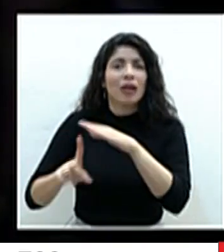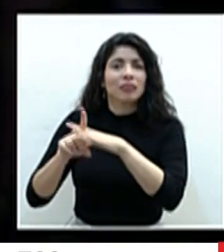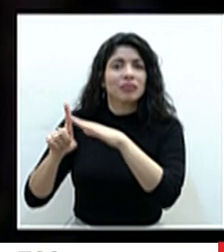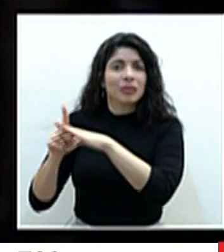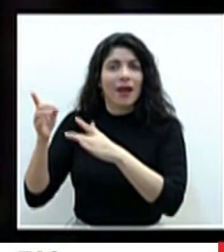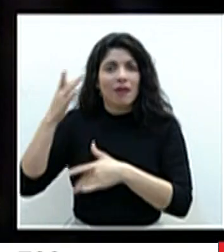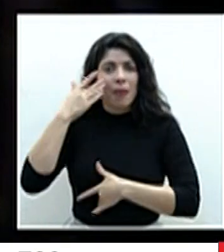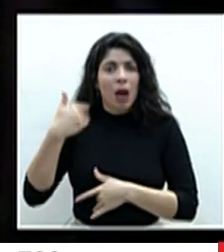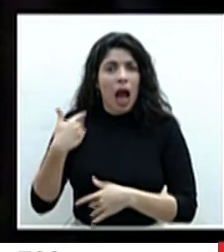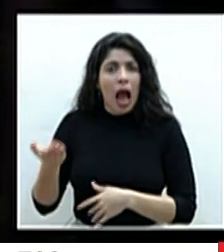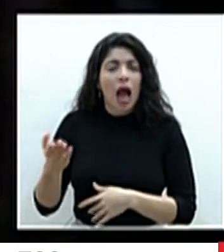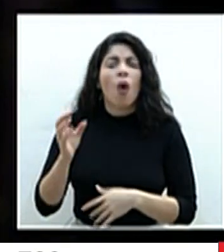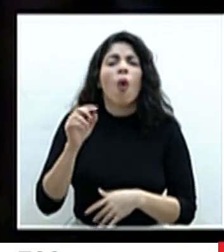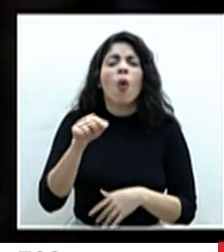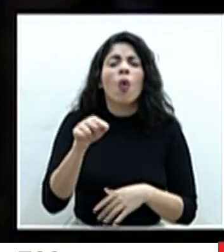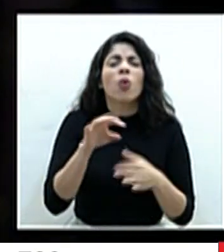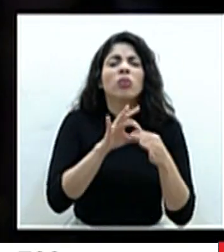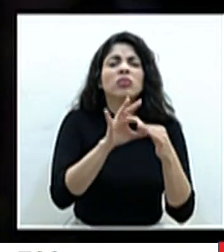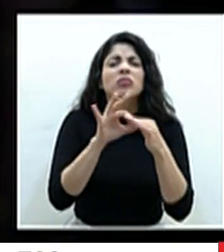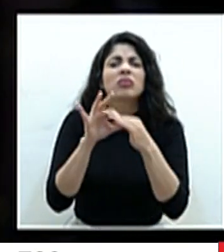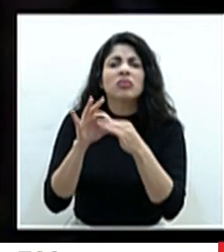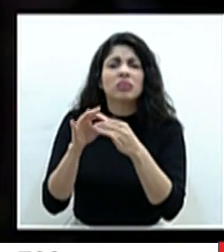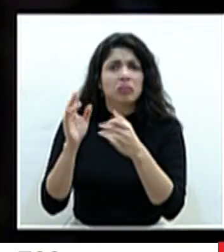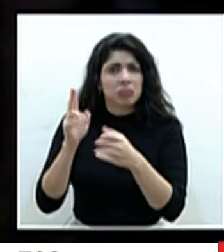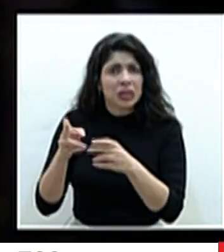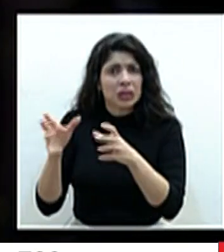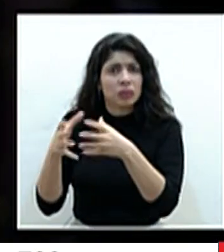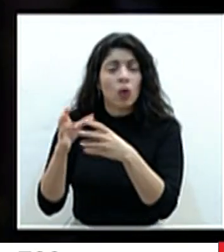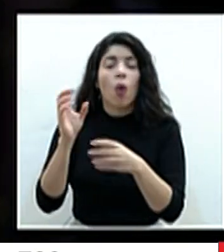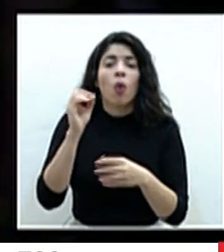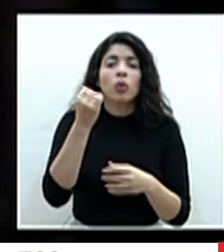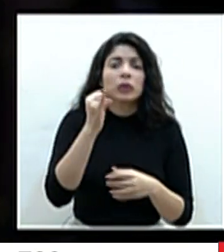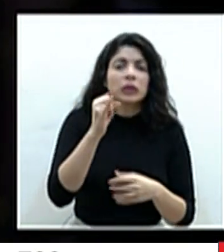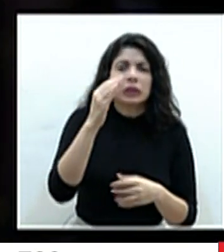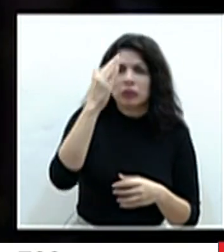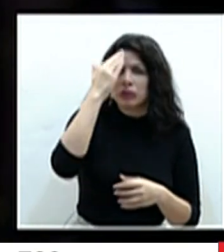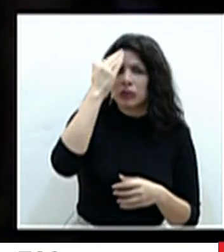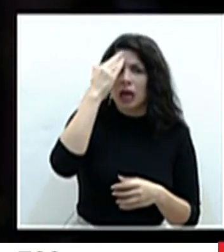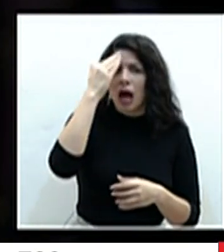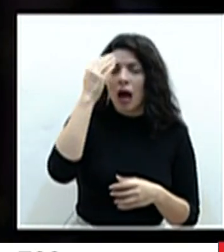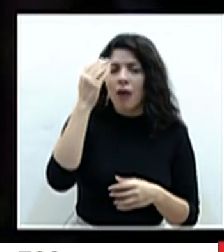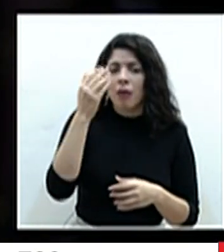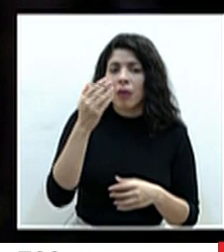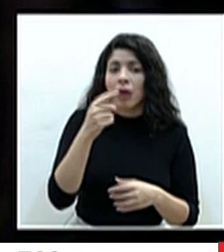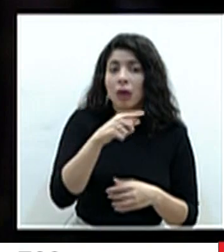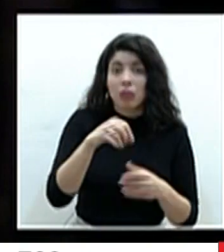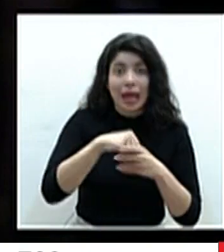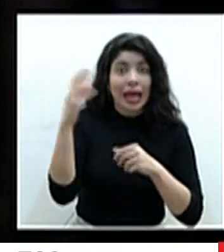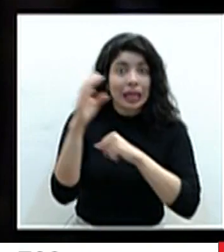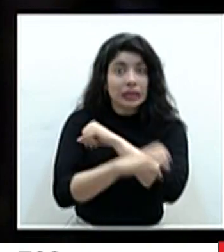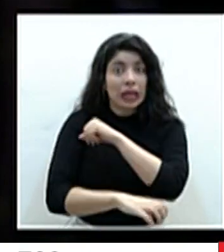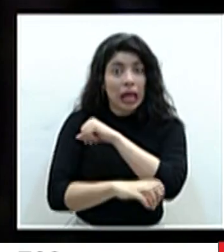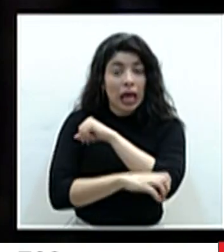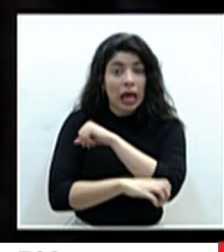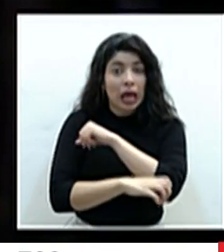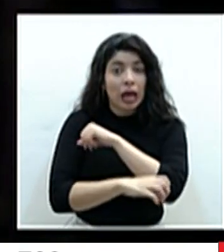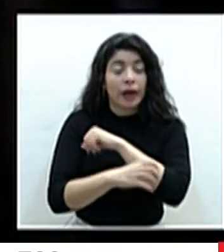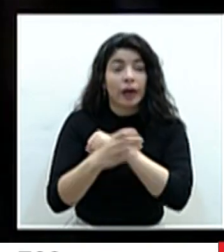se mantiene ese nexo, y si se ha podido determinar si son también extranjeros que han